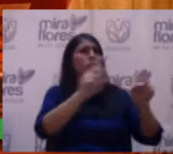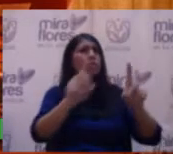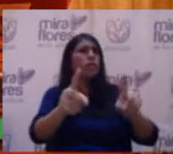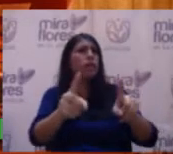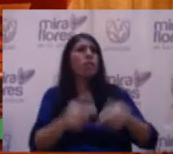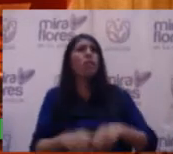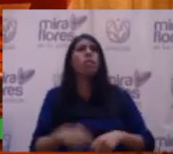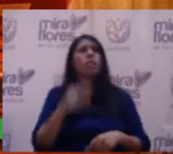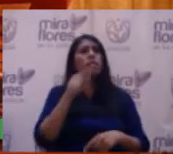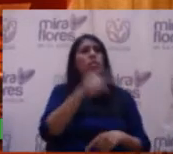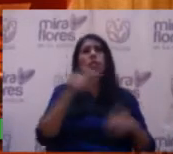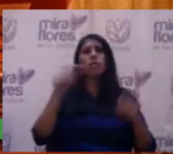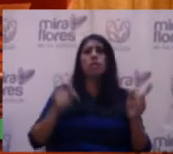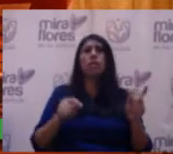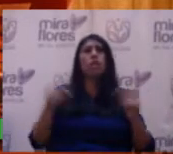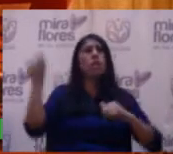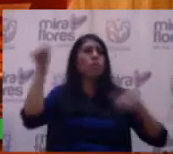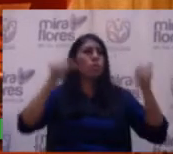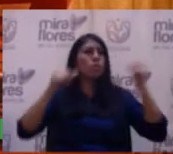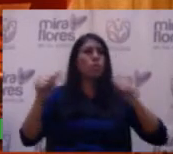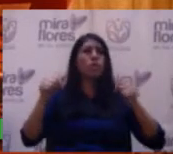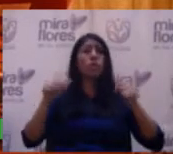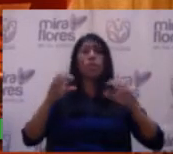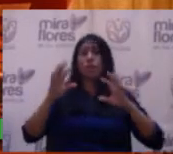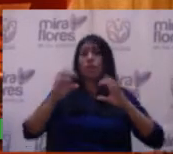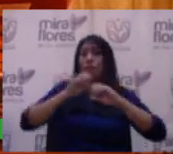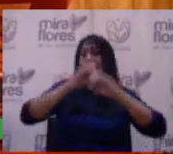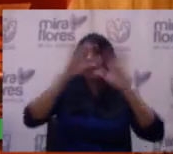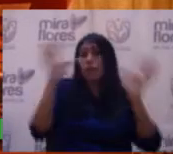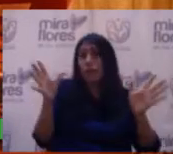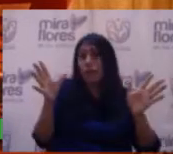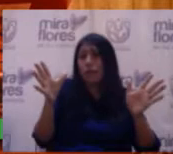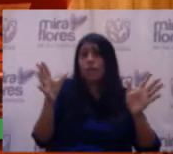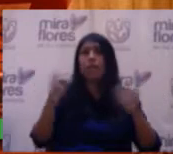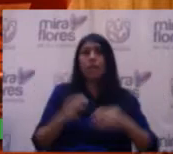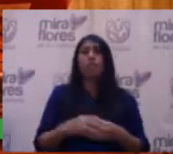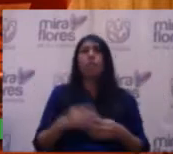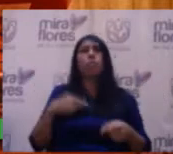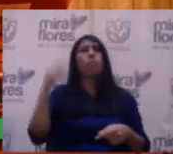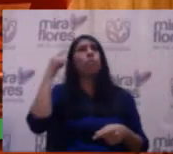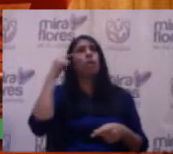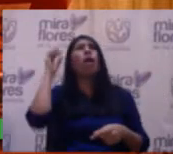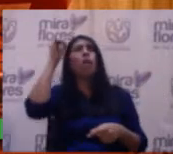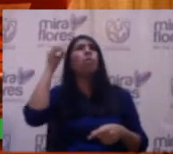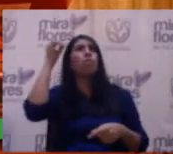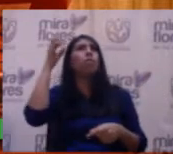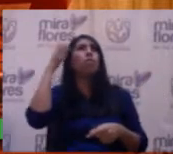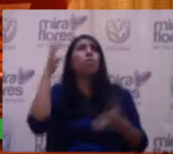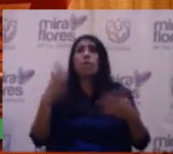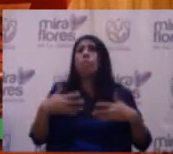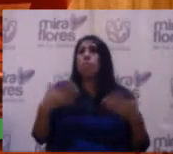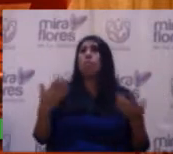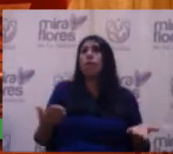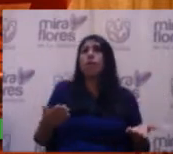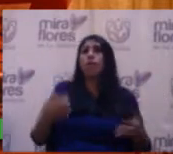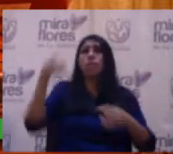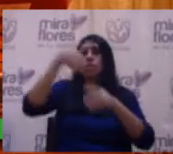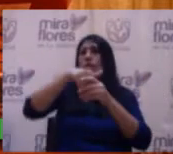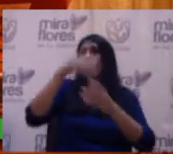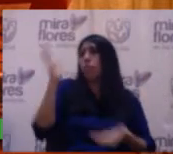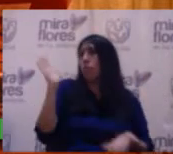sus dudas puedan estar absueltas, se forme una opinión y pueda votar. Tiene la